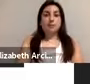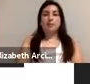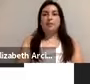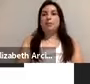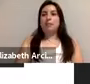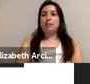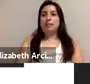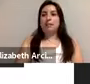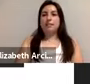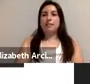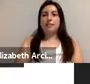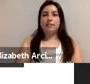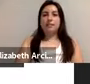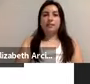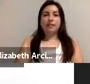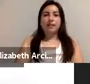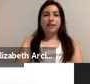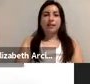mucho con ese tipo de pacientes.